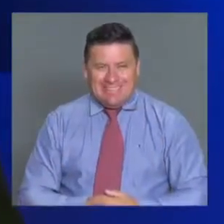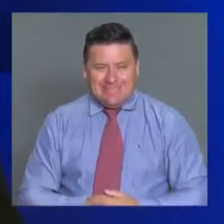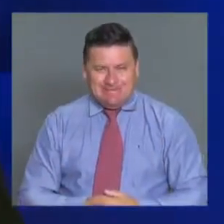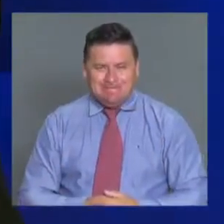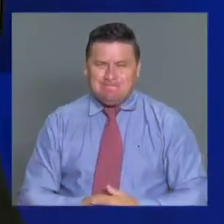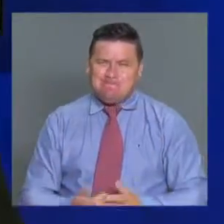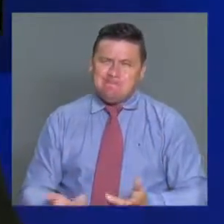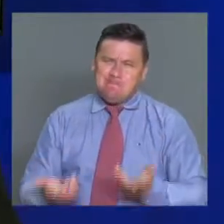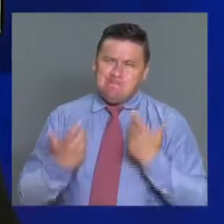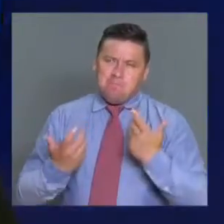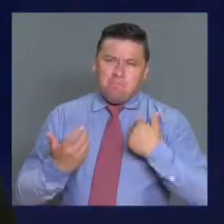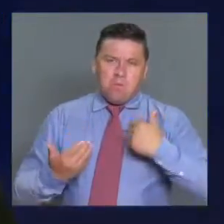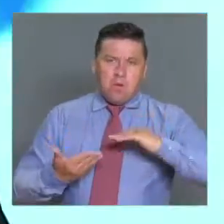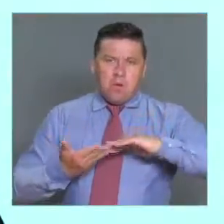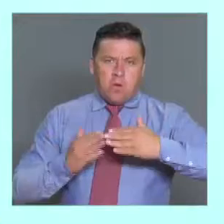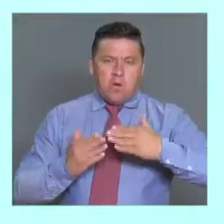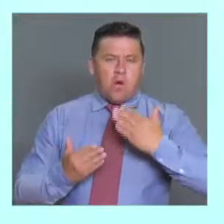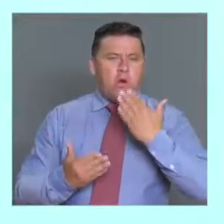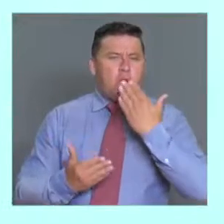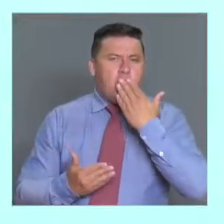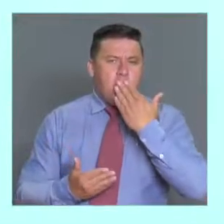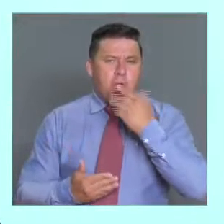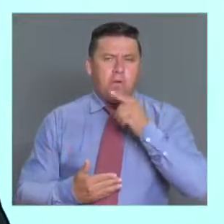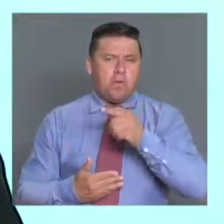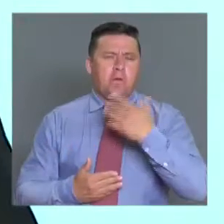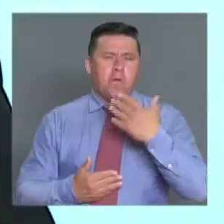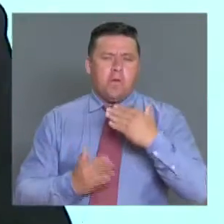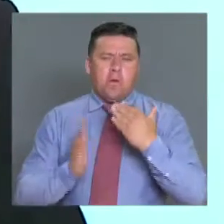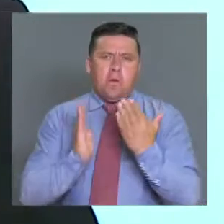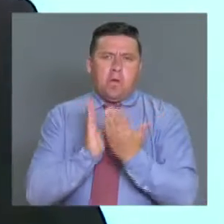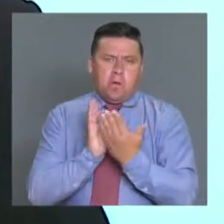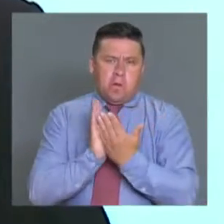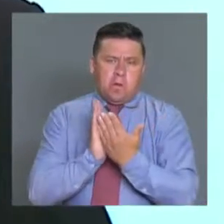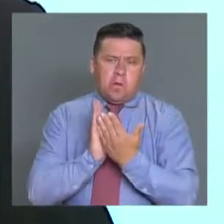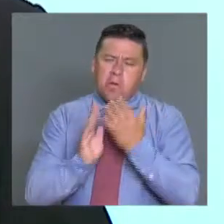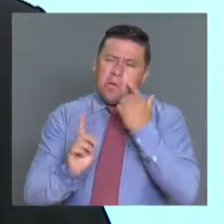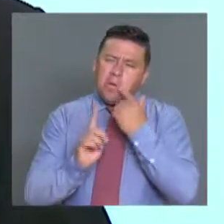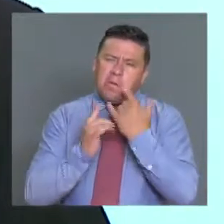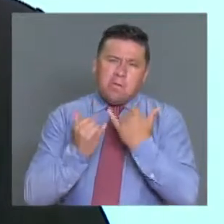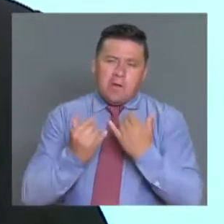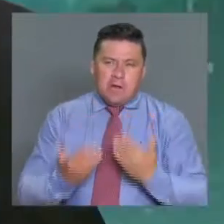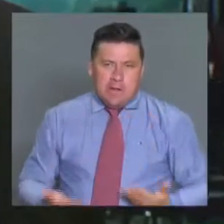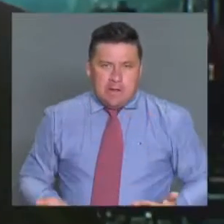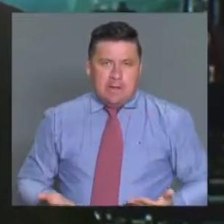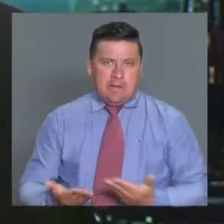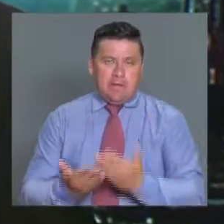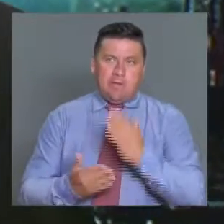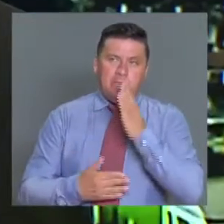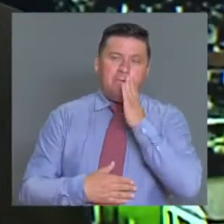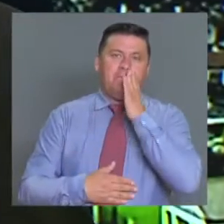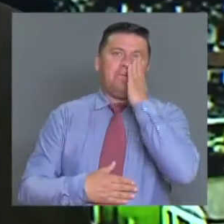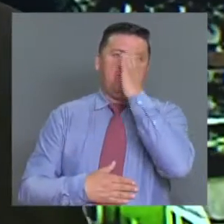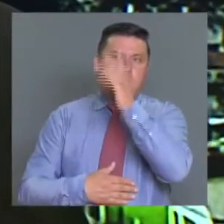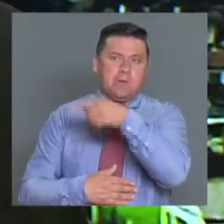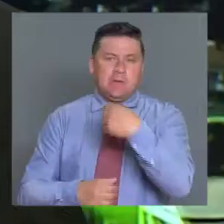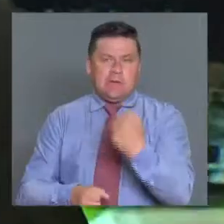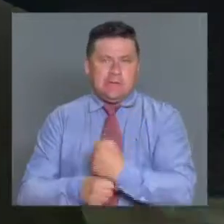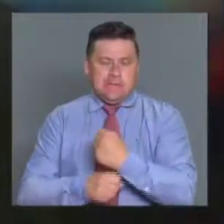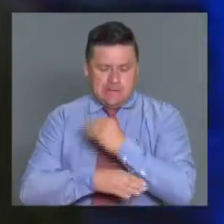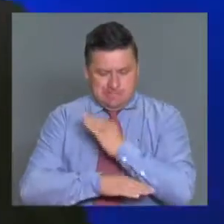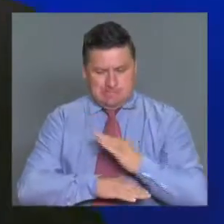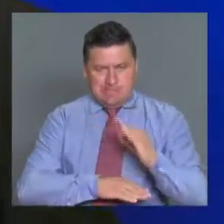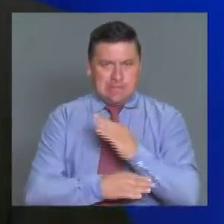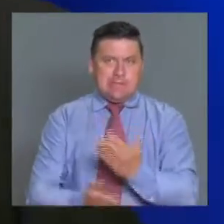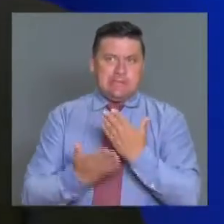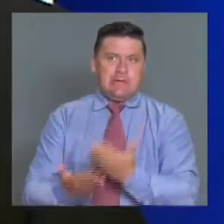capacitar a las comunidades indígenas trabajando desde la academia en este fin es aportar a su progreso esta labor de la essap